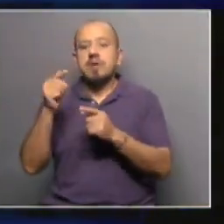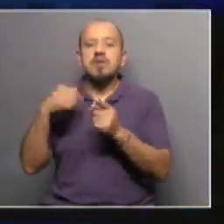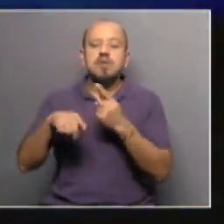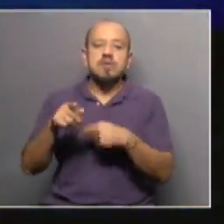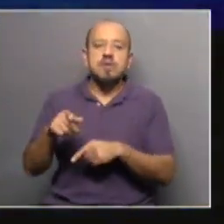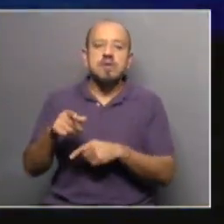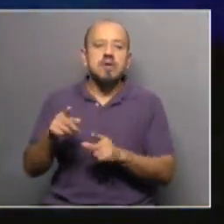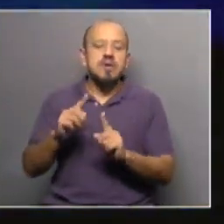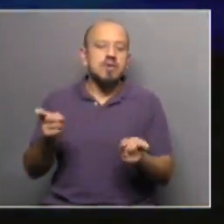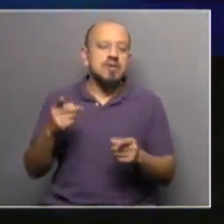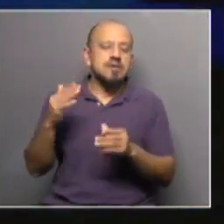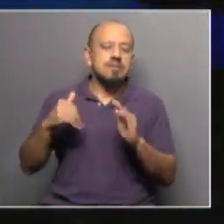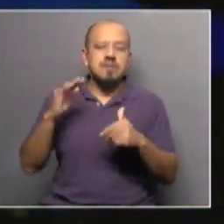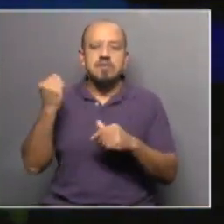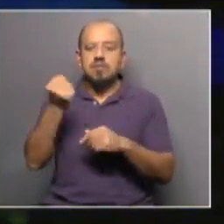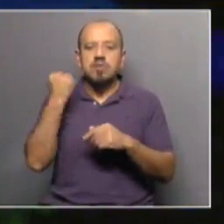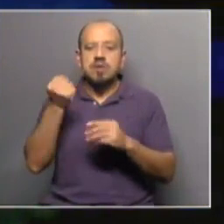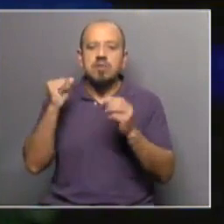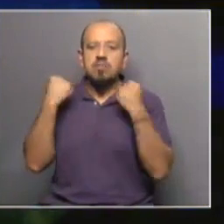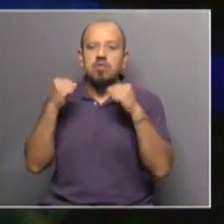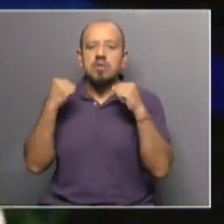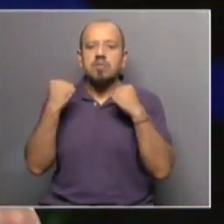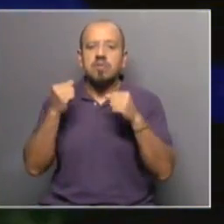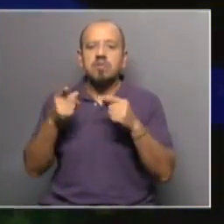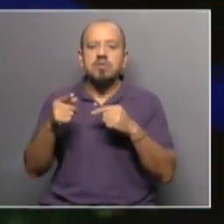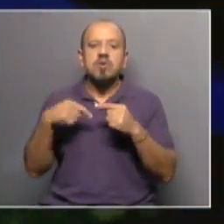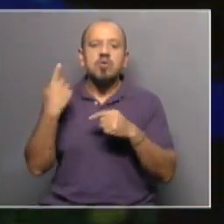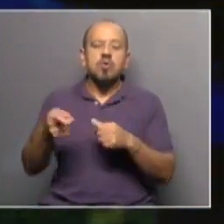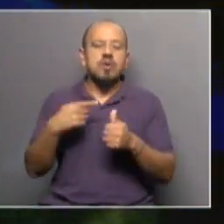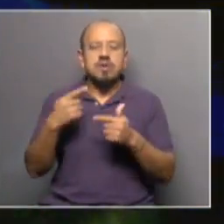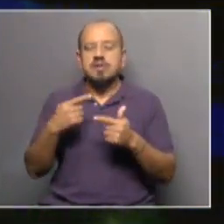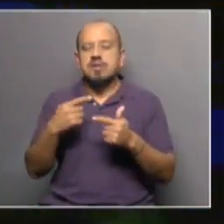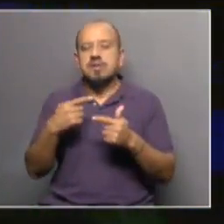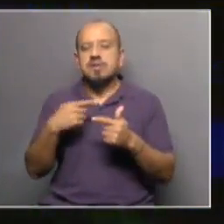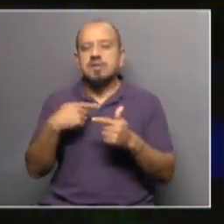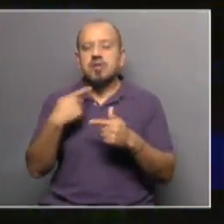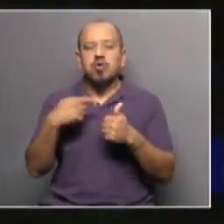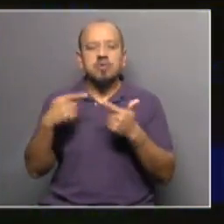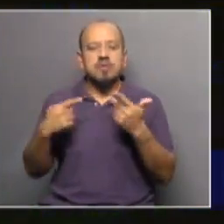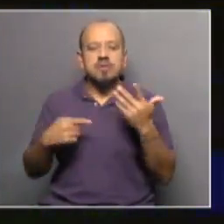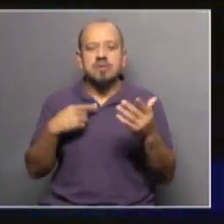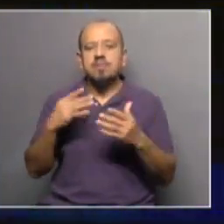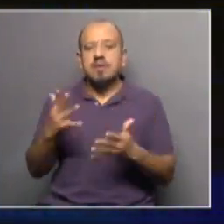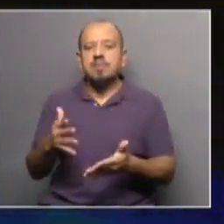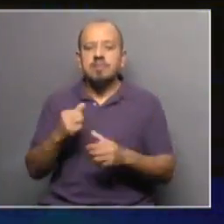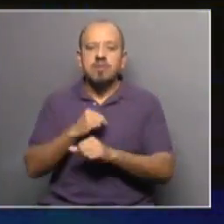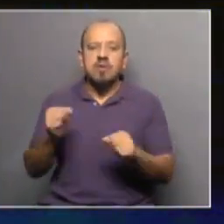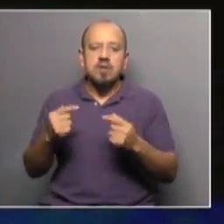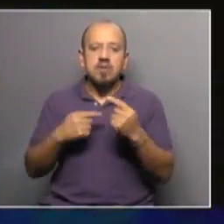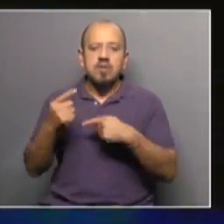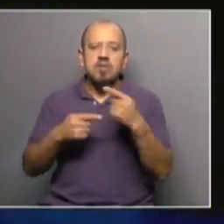y que no es tan importante lo deportivo, sino que se buscan otras cosas y se busca generar un lindo ambiente para poder